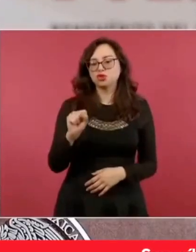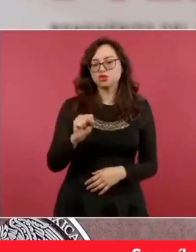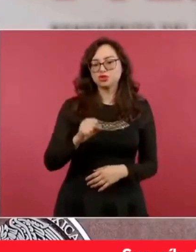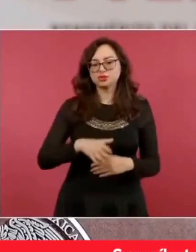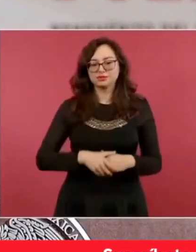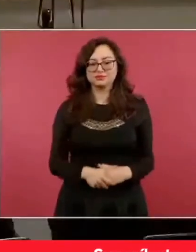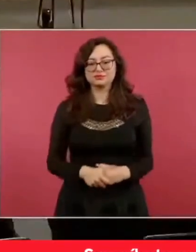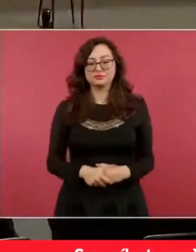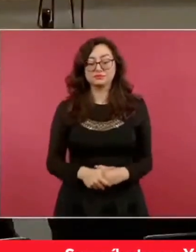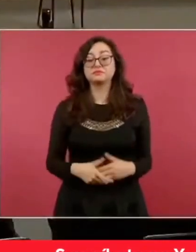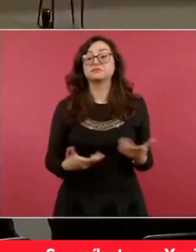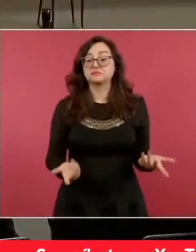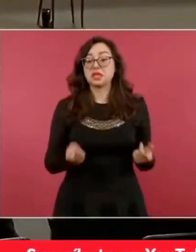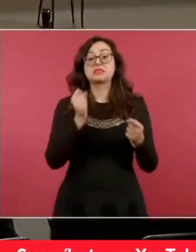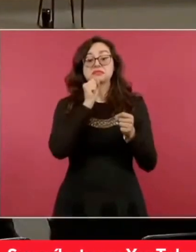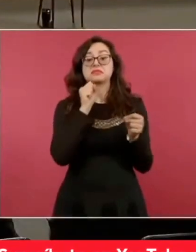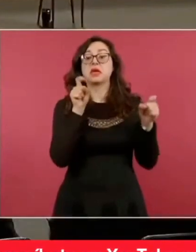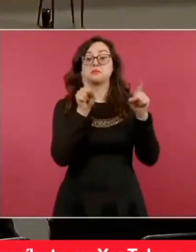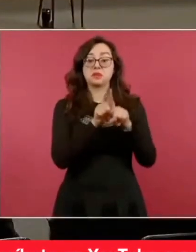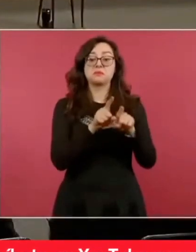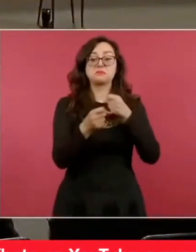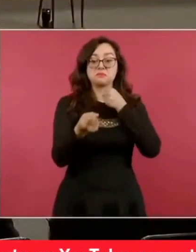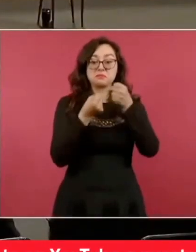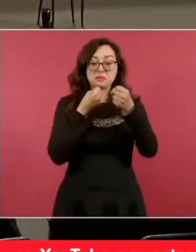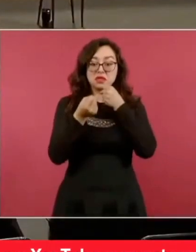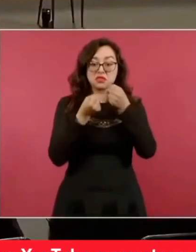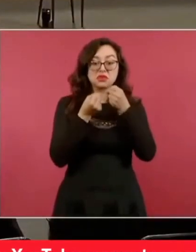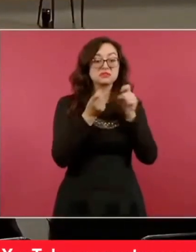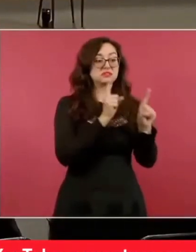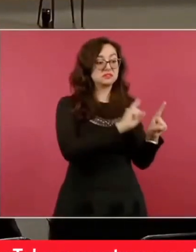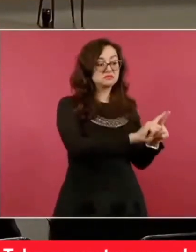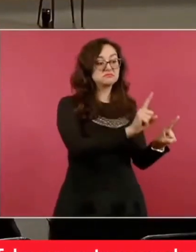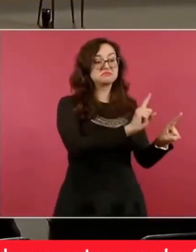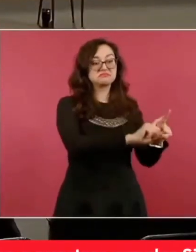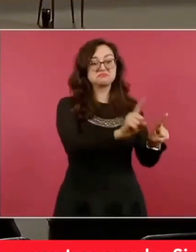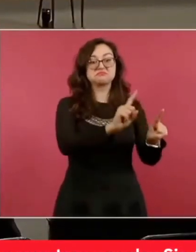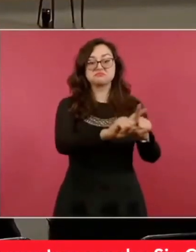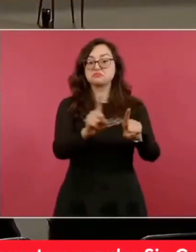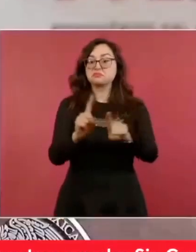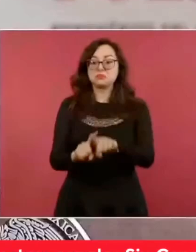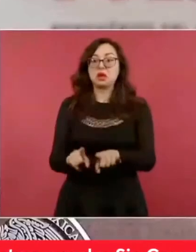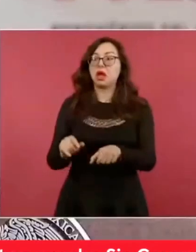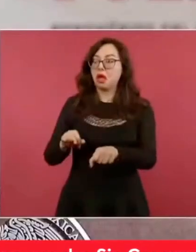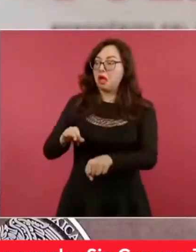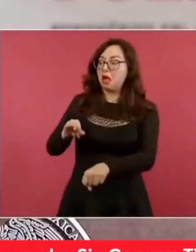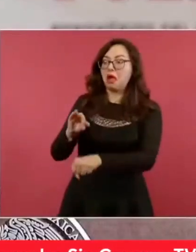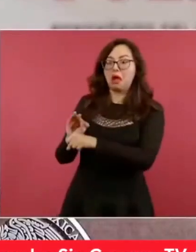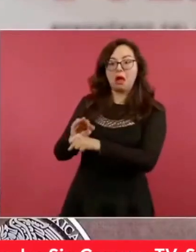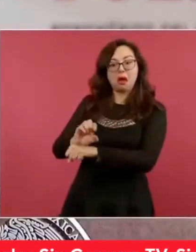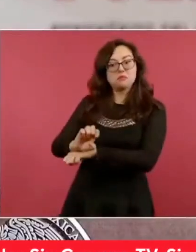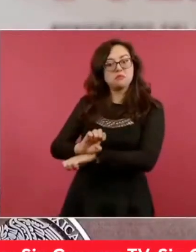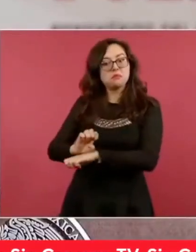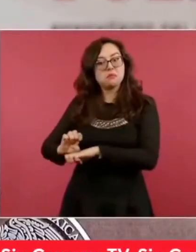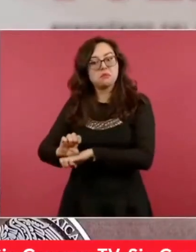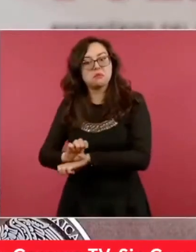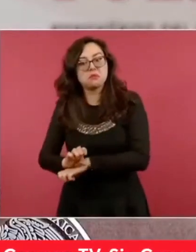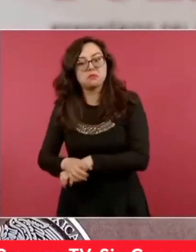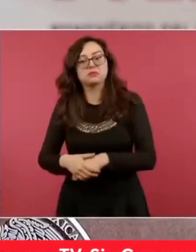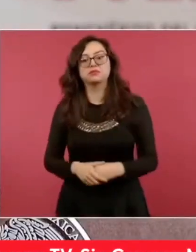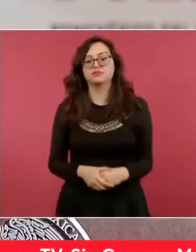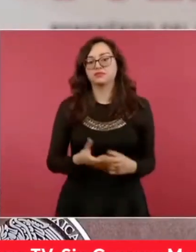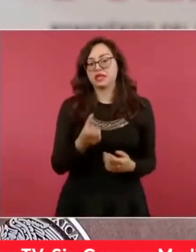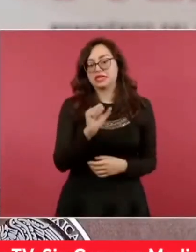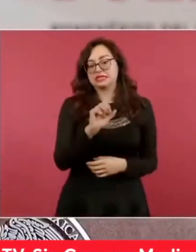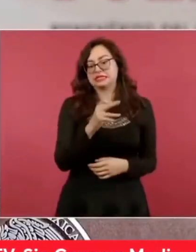sumaron periodistas también como Pablo Giriart, Pascal Beltrán del Río y Joaquín López Dóriga. También Sergio Sarmiento, Víctor Trujillo,